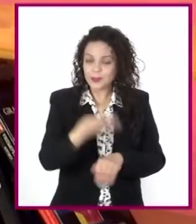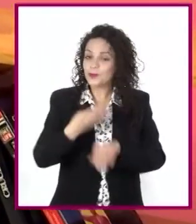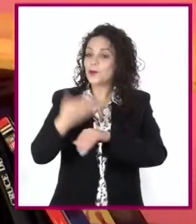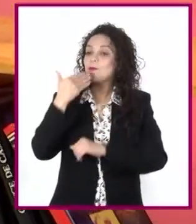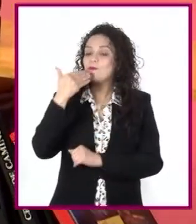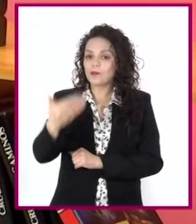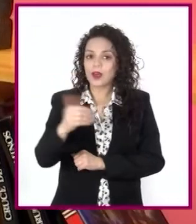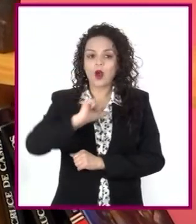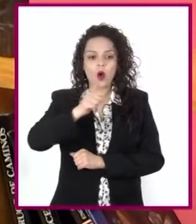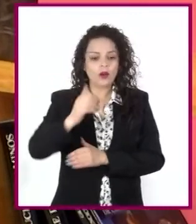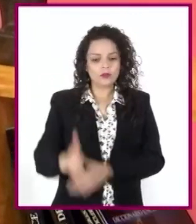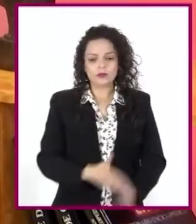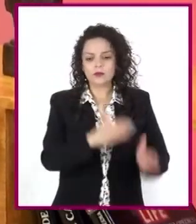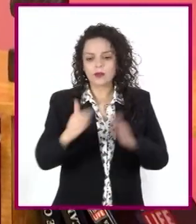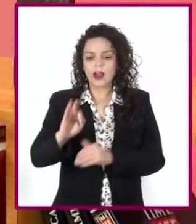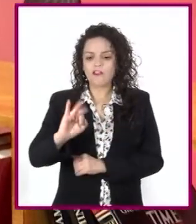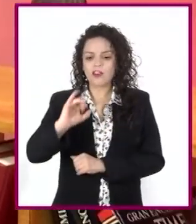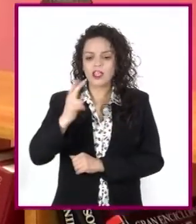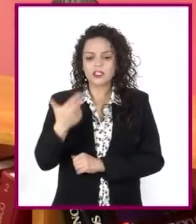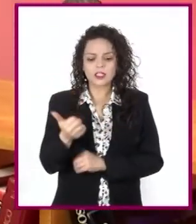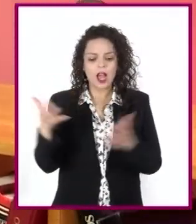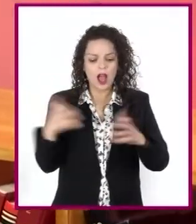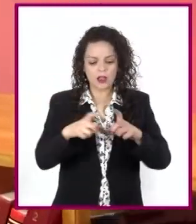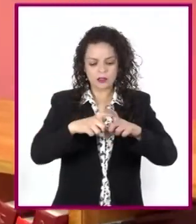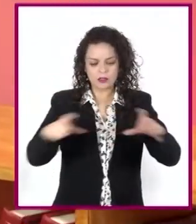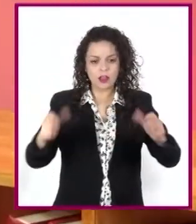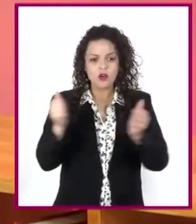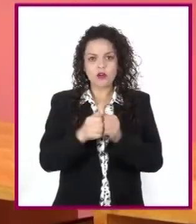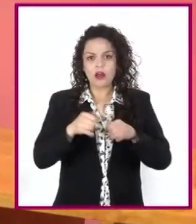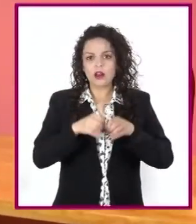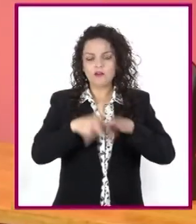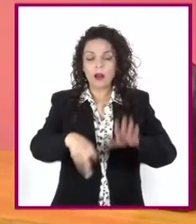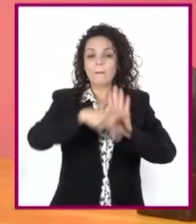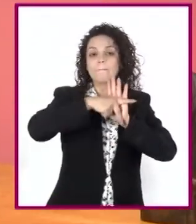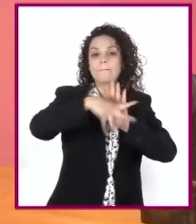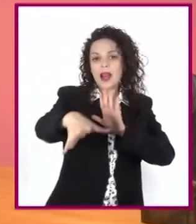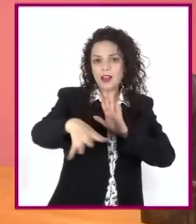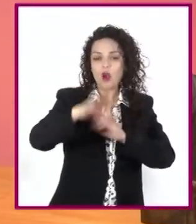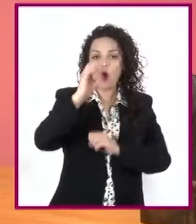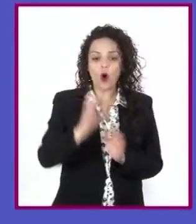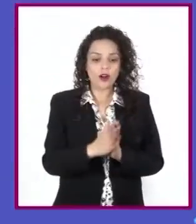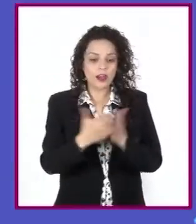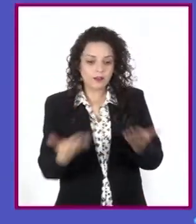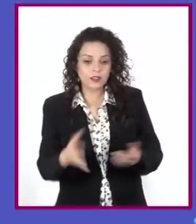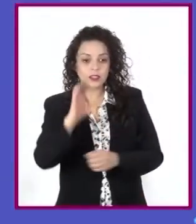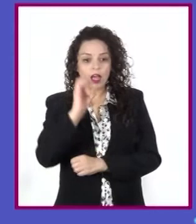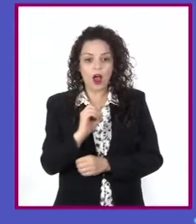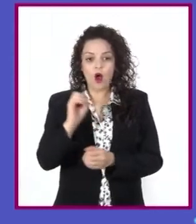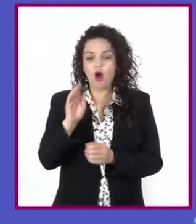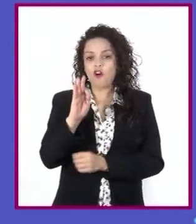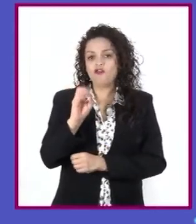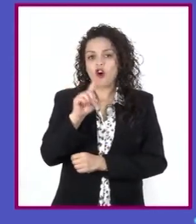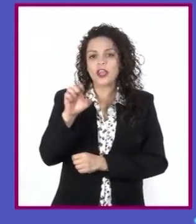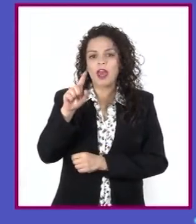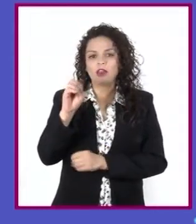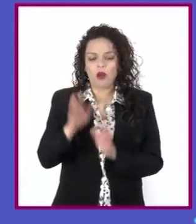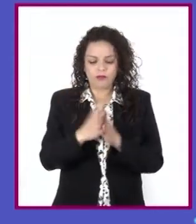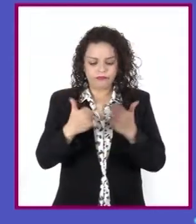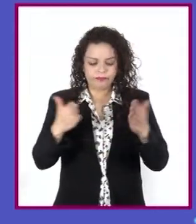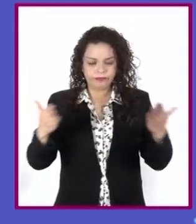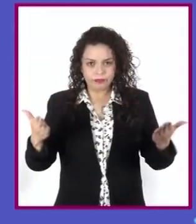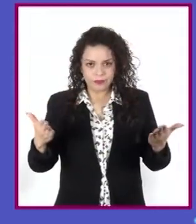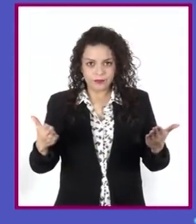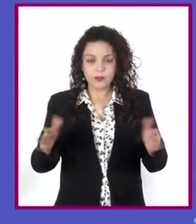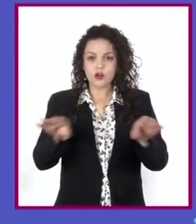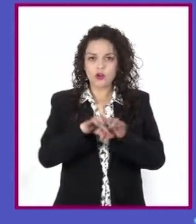Estas fichas son elaboradas cuando obtenemos la información de periódicos, revistas y folletos. El orden en que se colocan